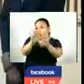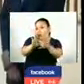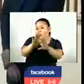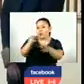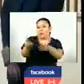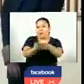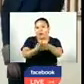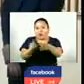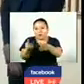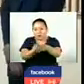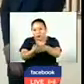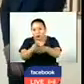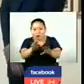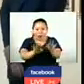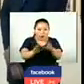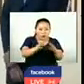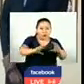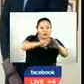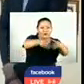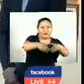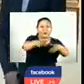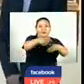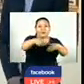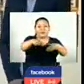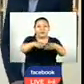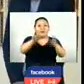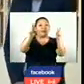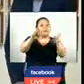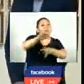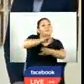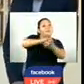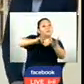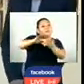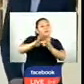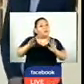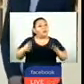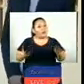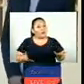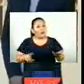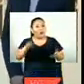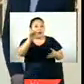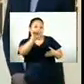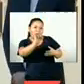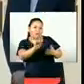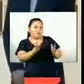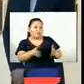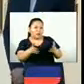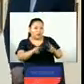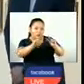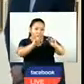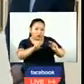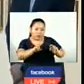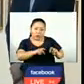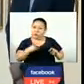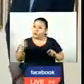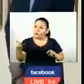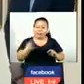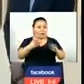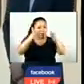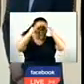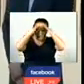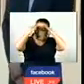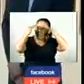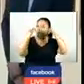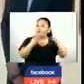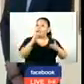integrados por algunos de la comisión también de medio ambiente en donde va a estar viendo única y exclusivamente